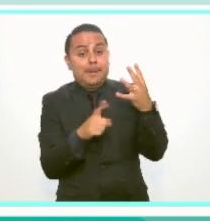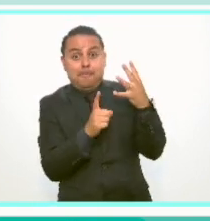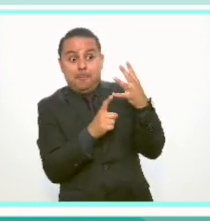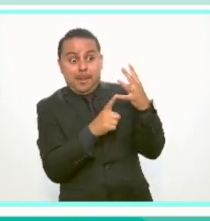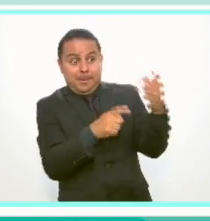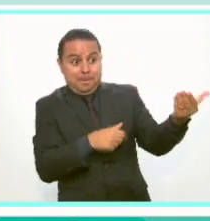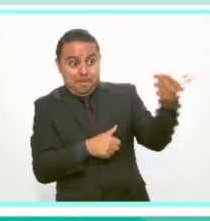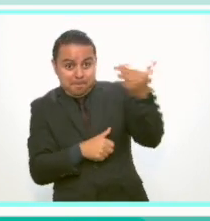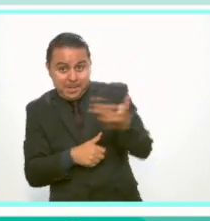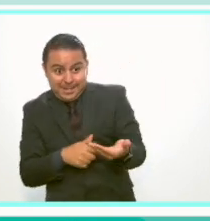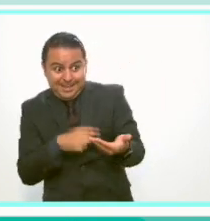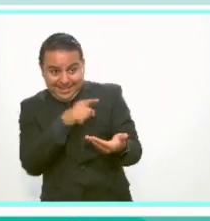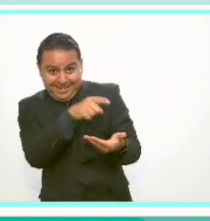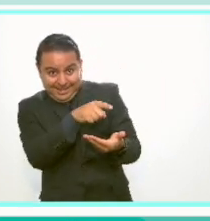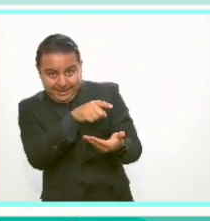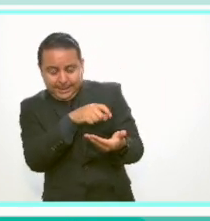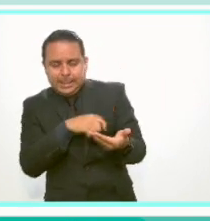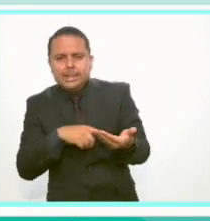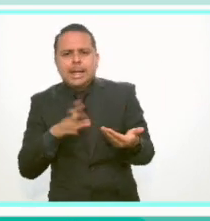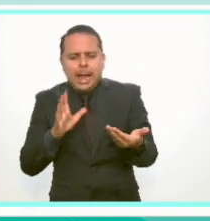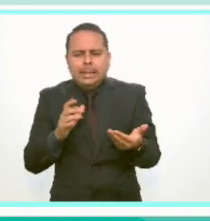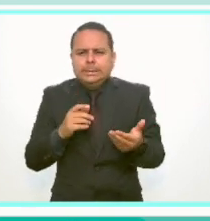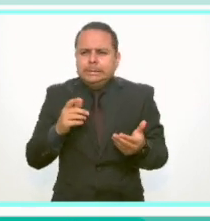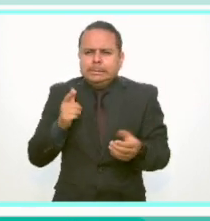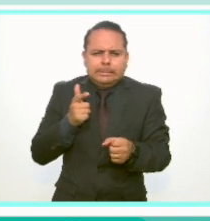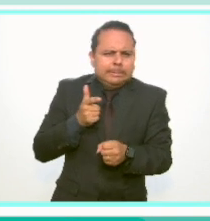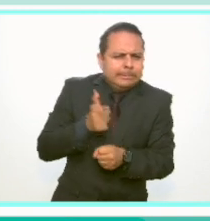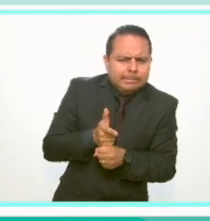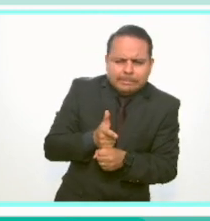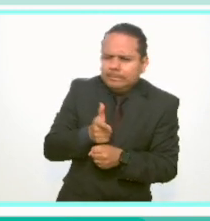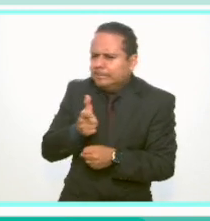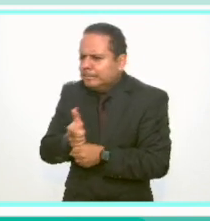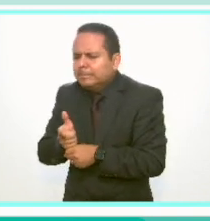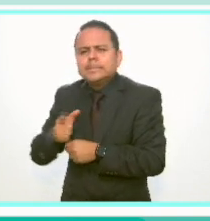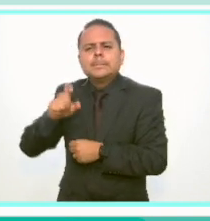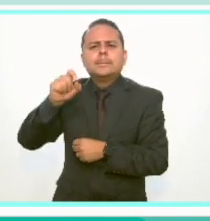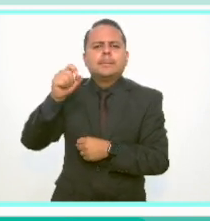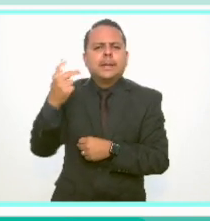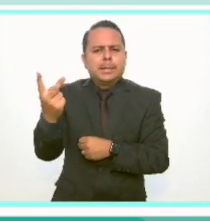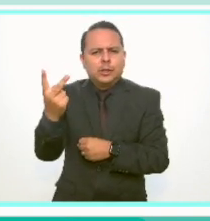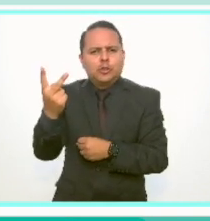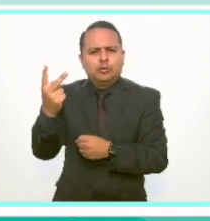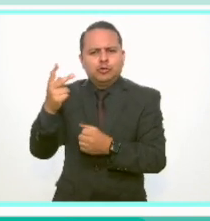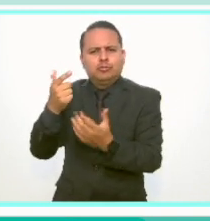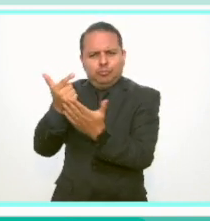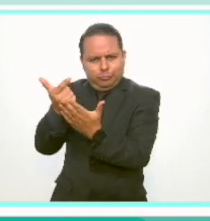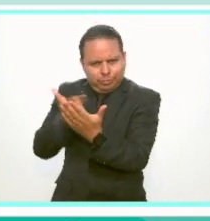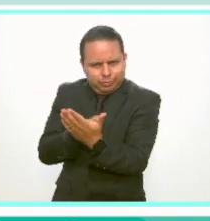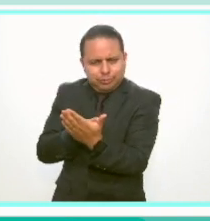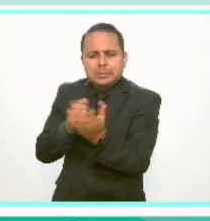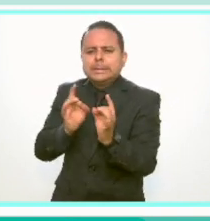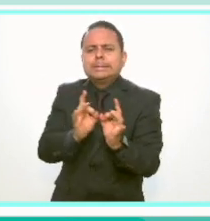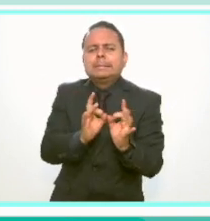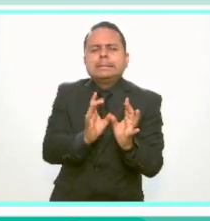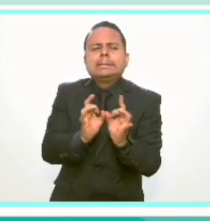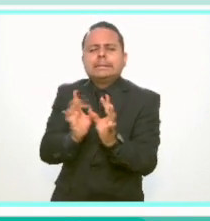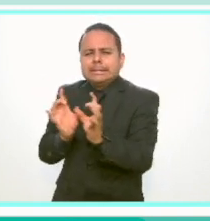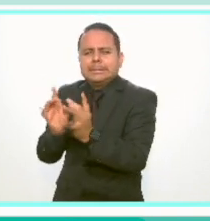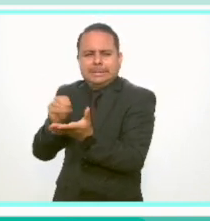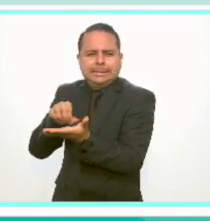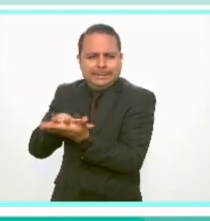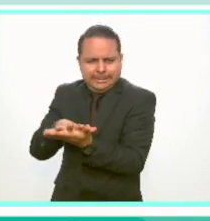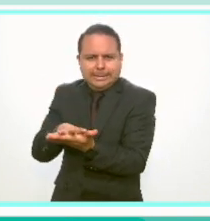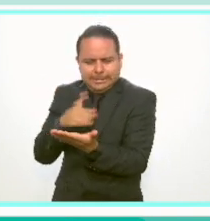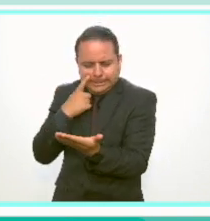esta solicitud, dice que localizó 22 registros de incidencias